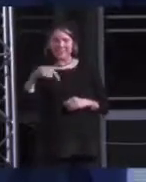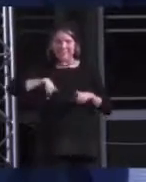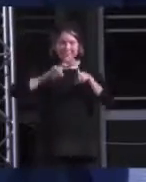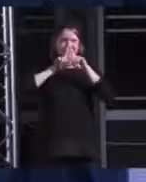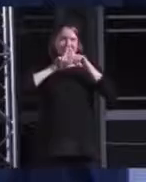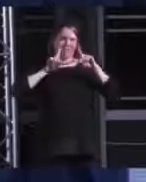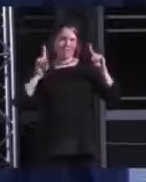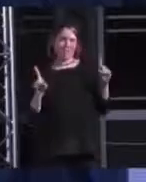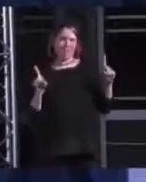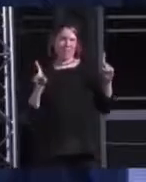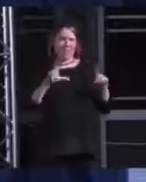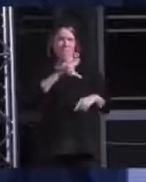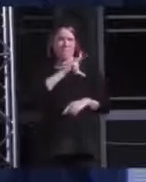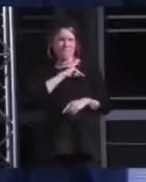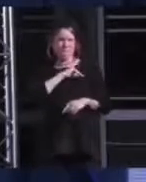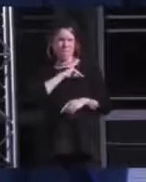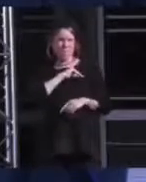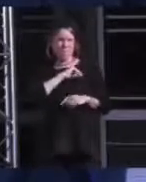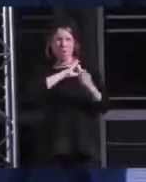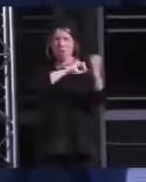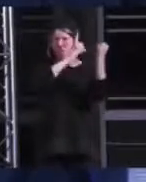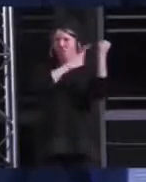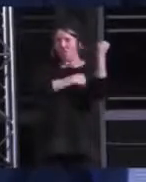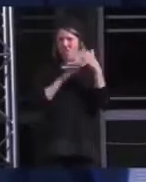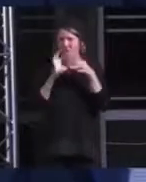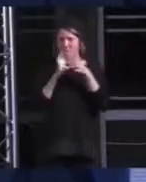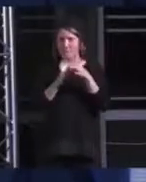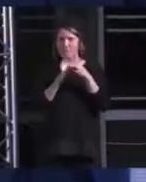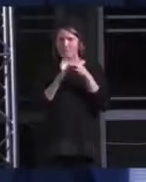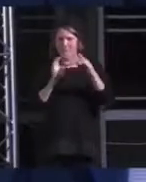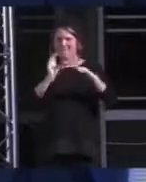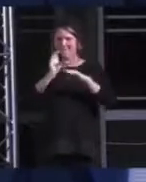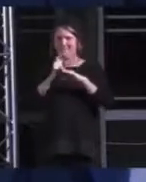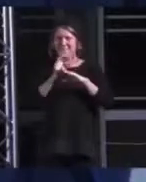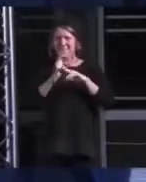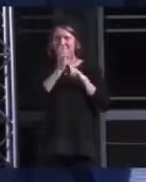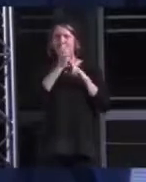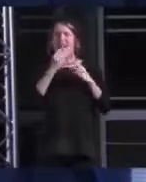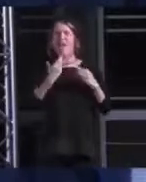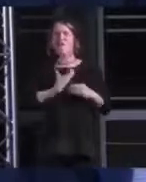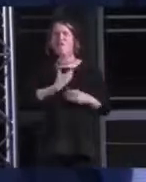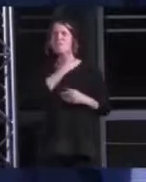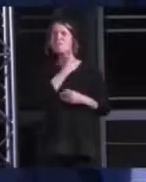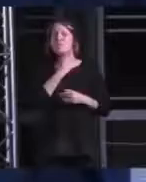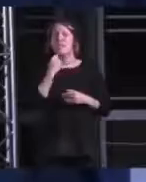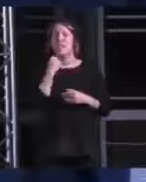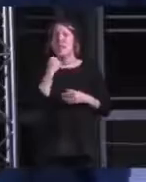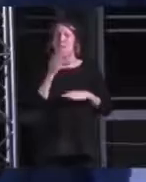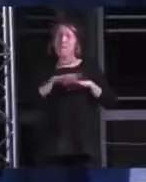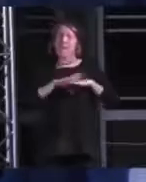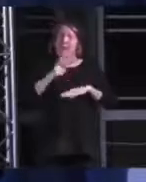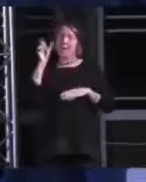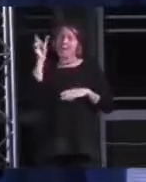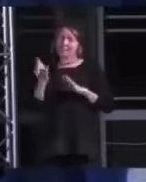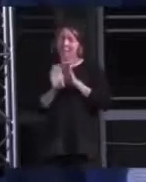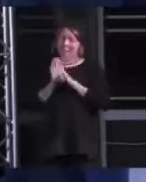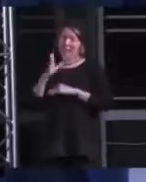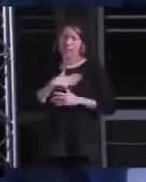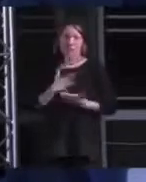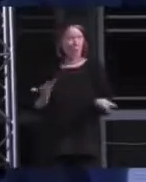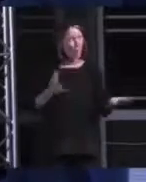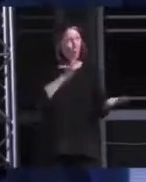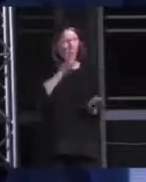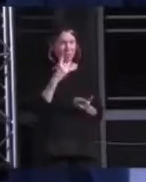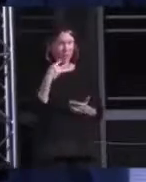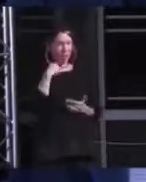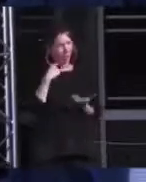año el premio Grada al Deporte, patrocinado por el Ayuntamiento de Badajoz, es para otro paisano mío. Oye, ¿pero qué le pasa a